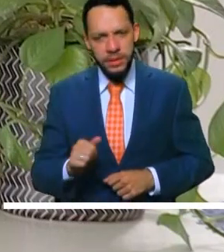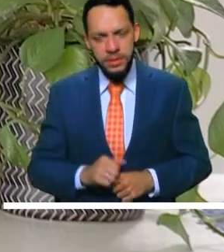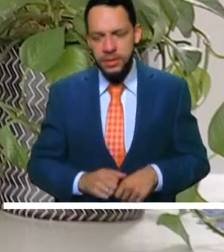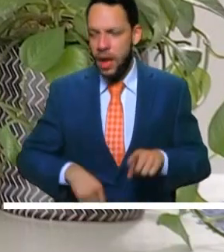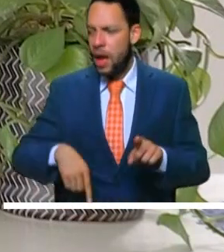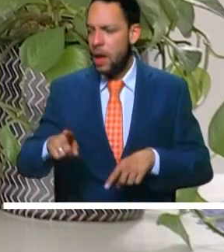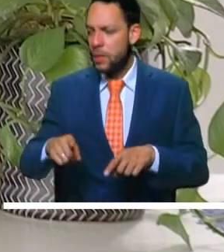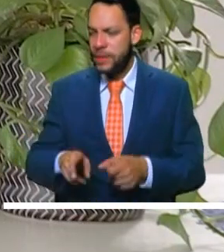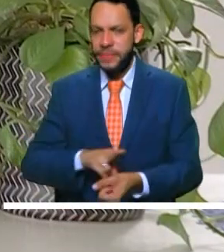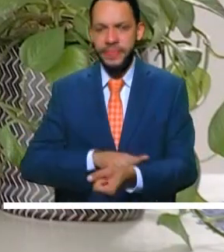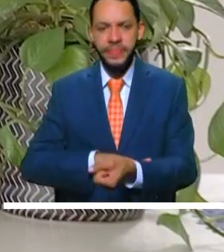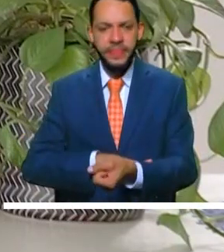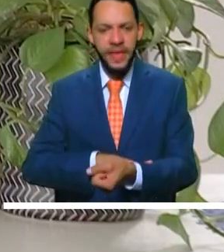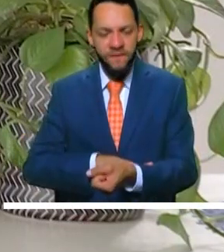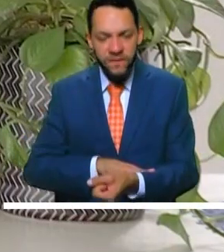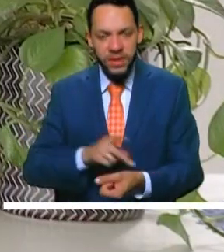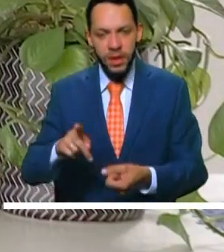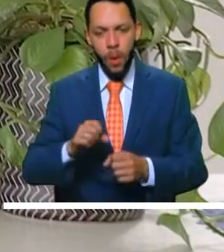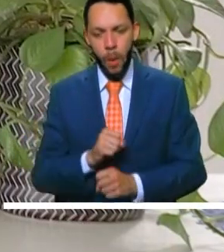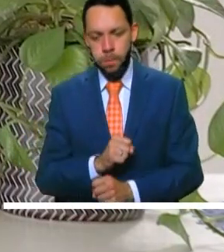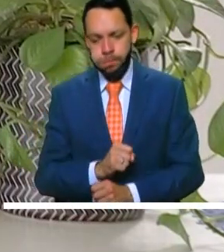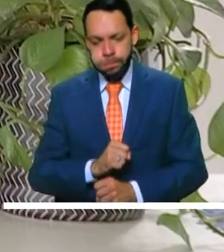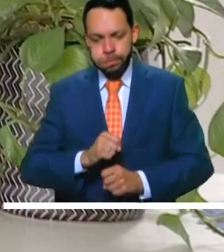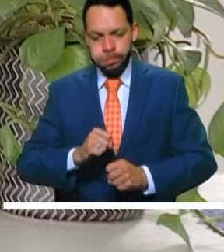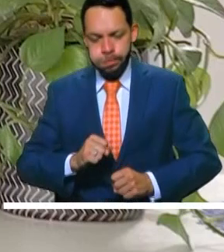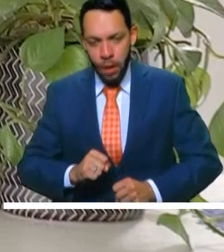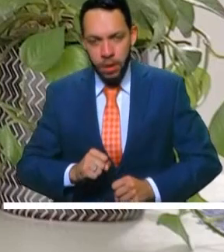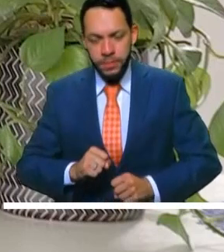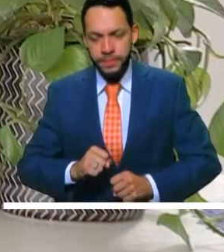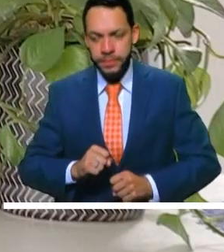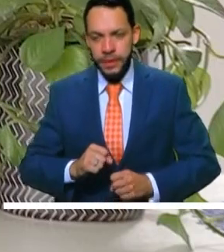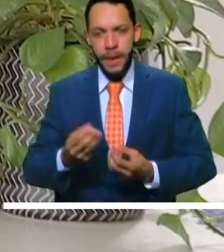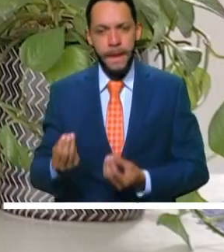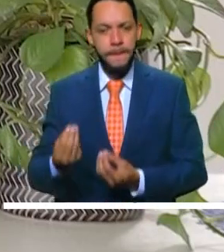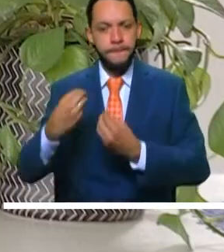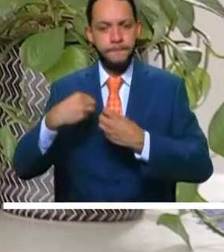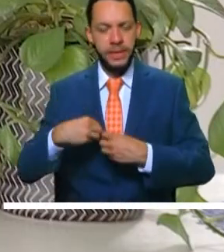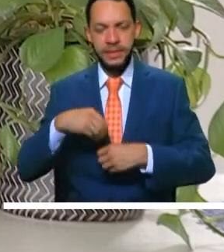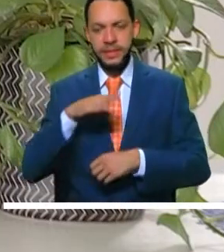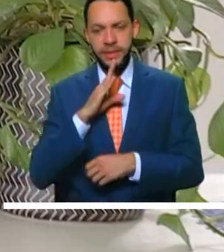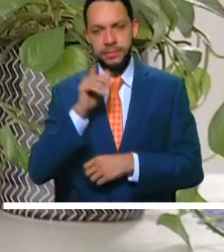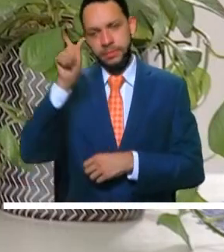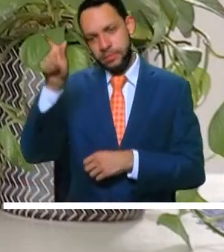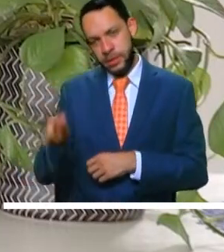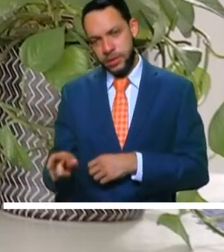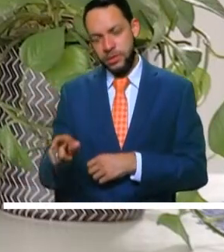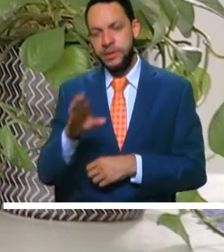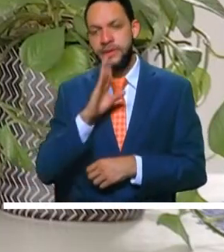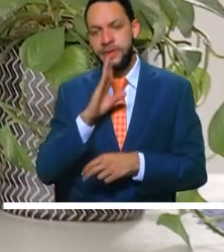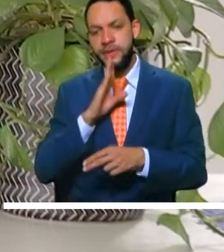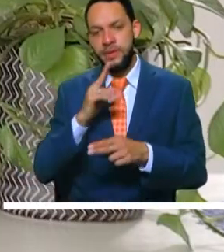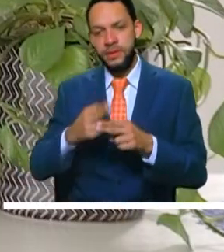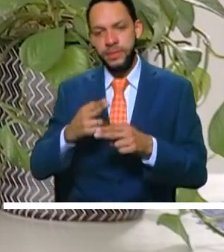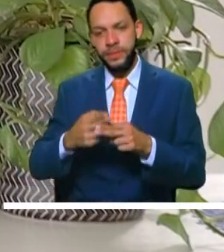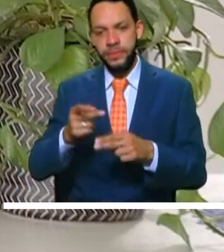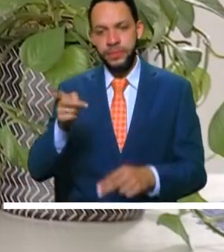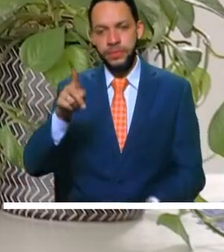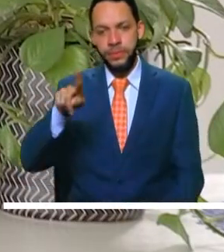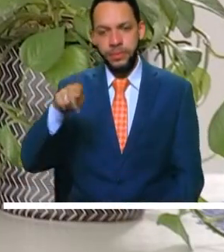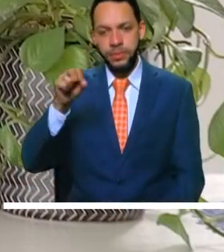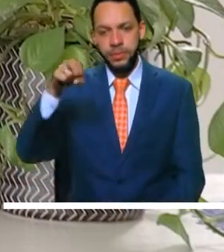diabetes y en obesidad no es porque vengan a bajar de peso. Tuvimos una paciente, Sandra, que bajó